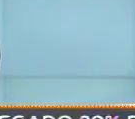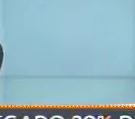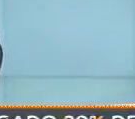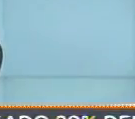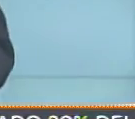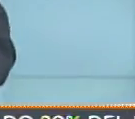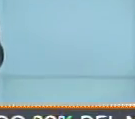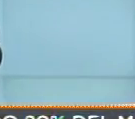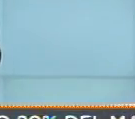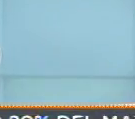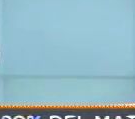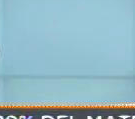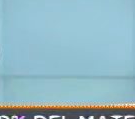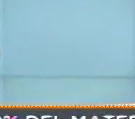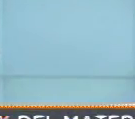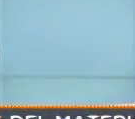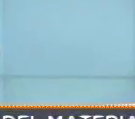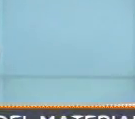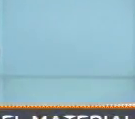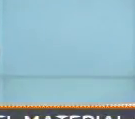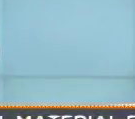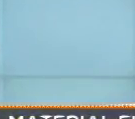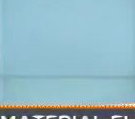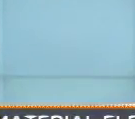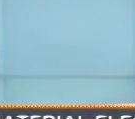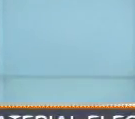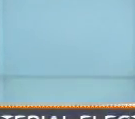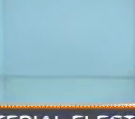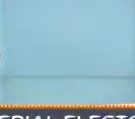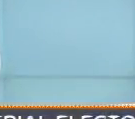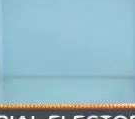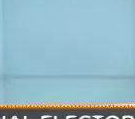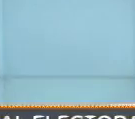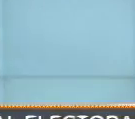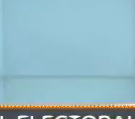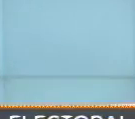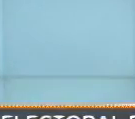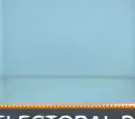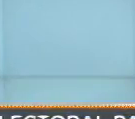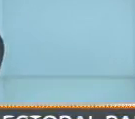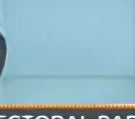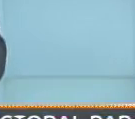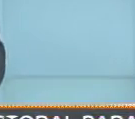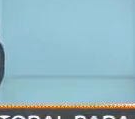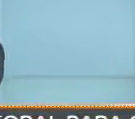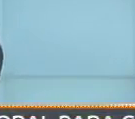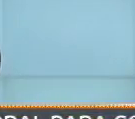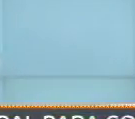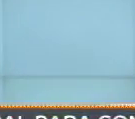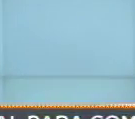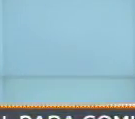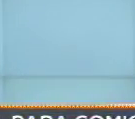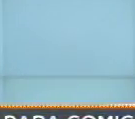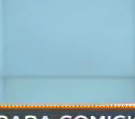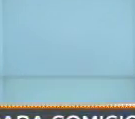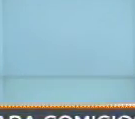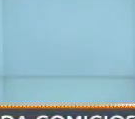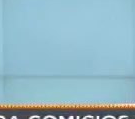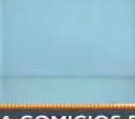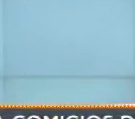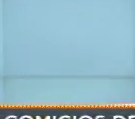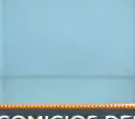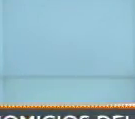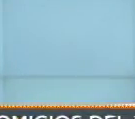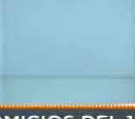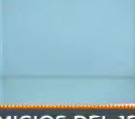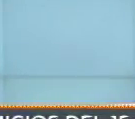Ministerio Público. Estuvo el ministro de Relaciones Interiores, Justicia y Paz. Ahora mismo vamos a ofrecer una rueda de prensa, y vamos a reponer para todo